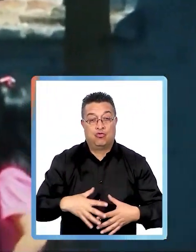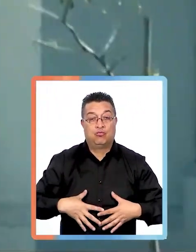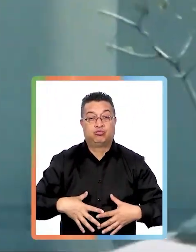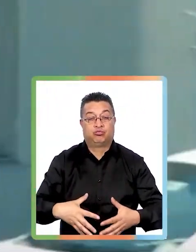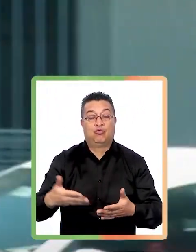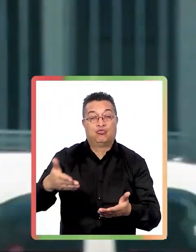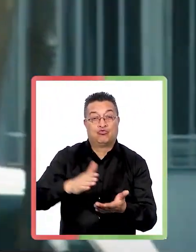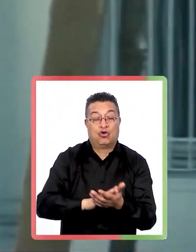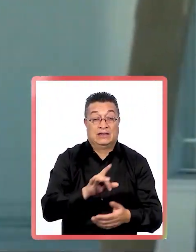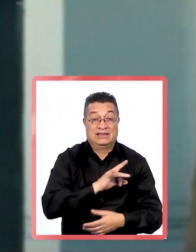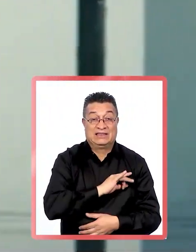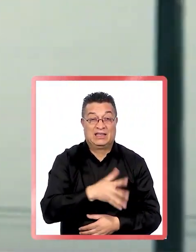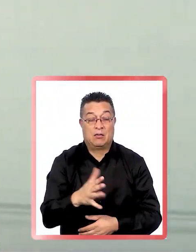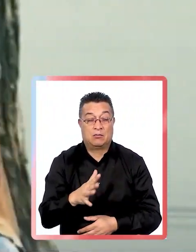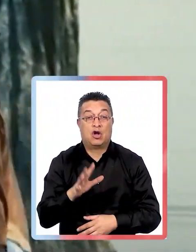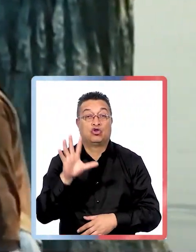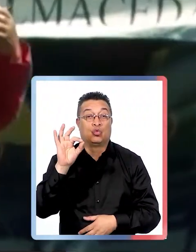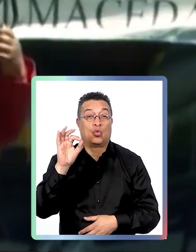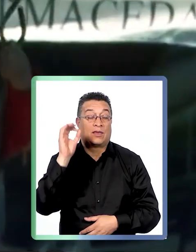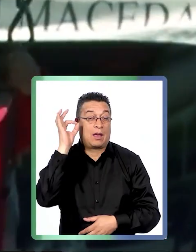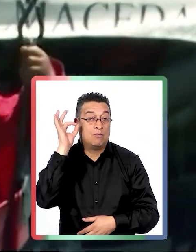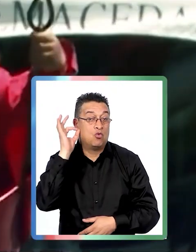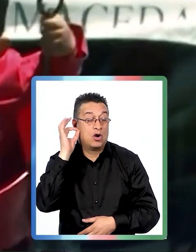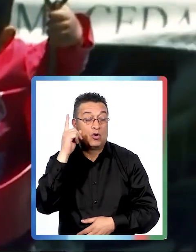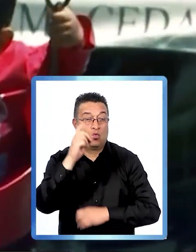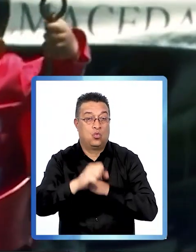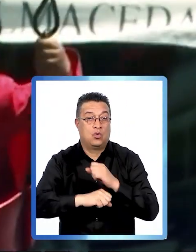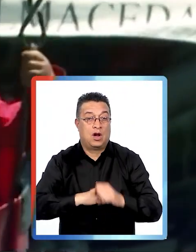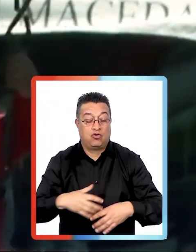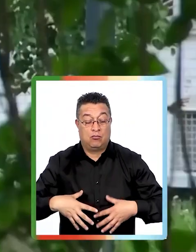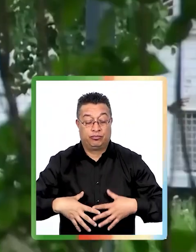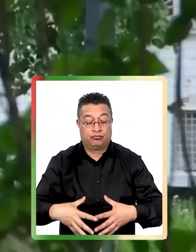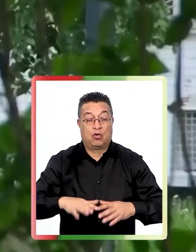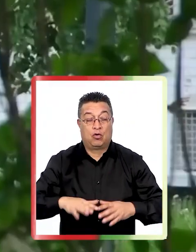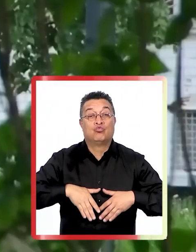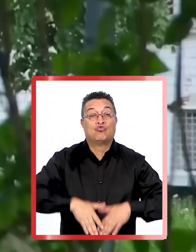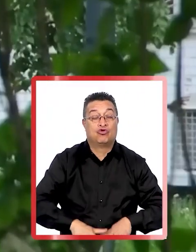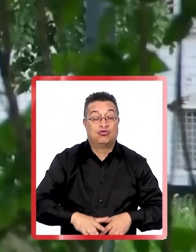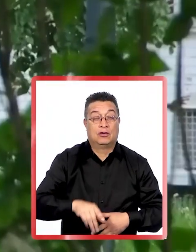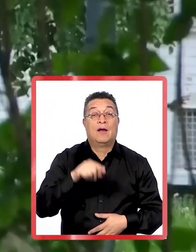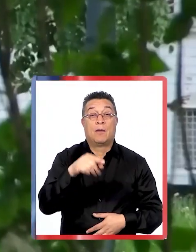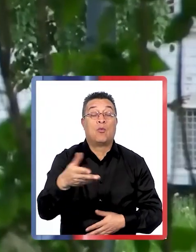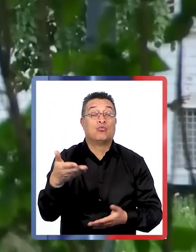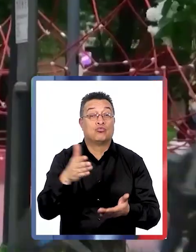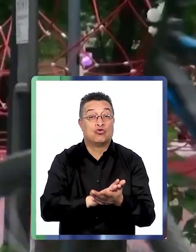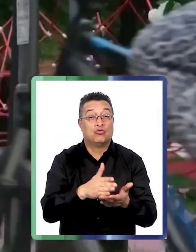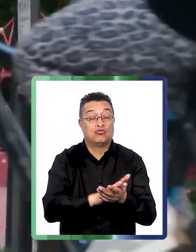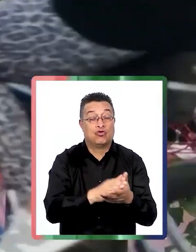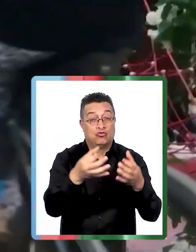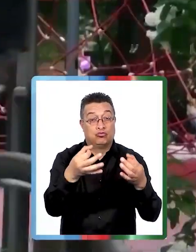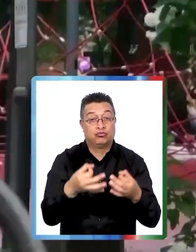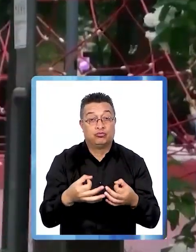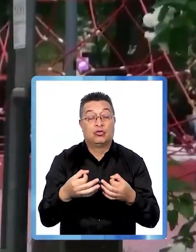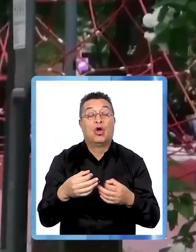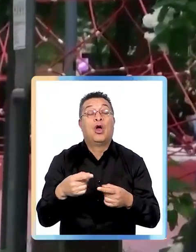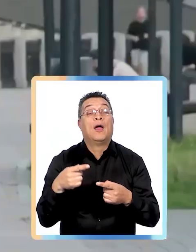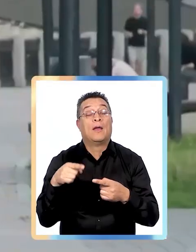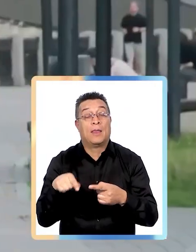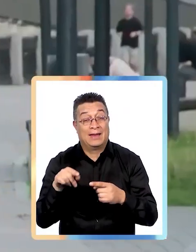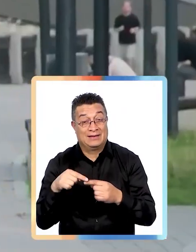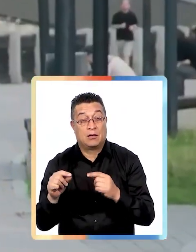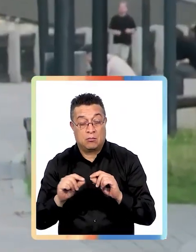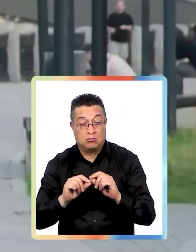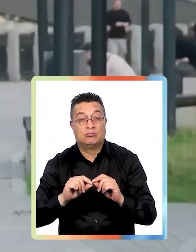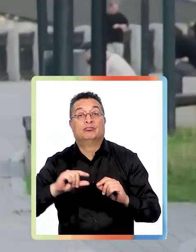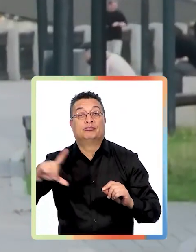En Chile mueren alrededor de 50 mujeres al año por embarazo y parto. Y la cifra de muertes por embarazo y parto de nuevo